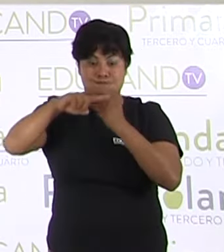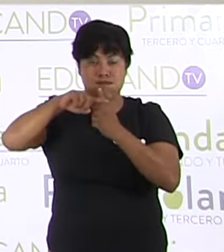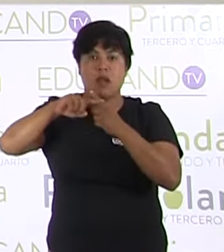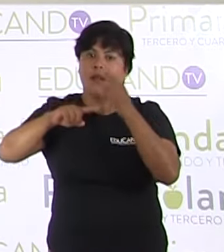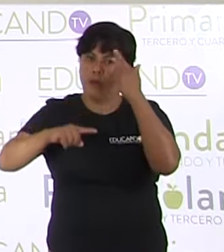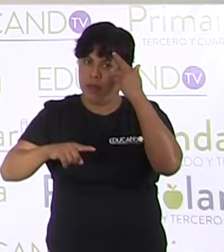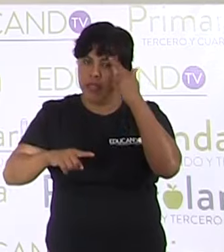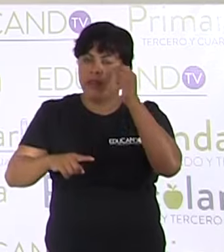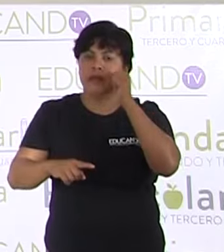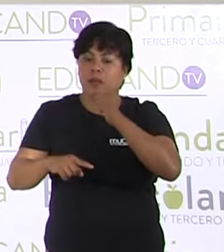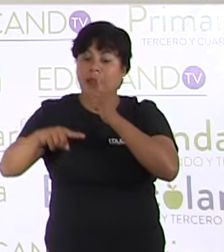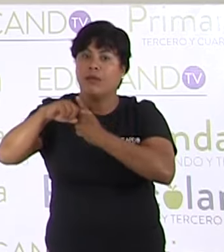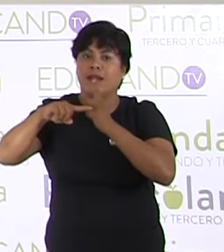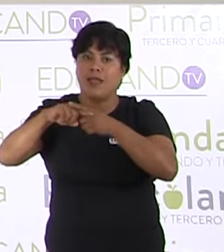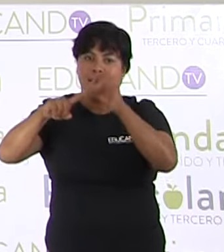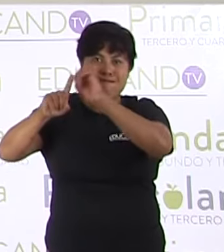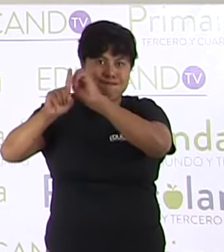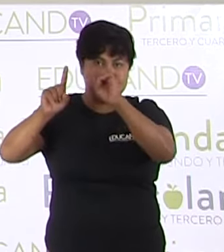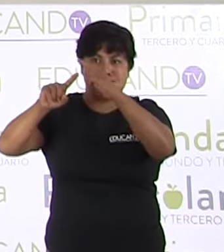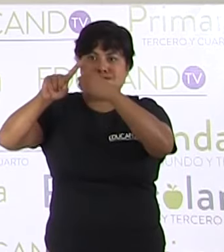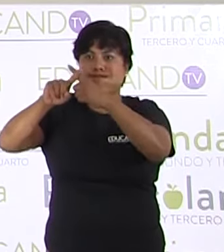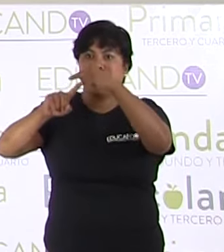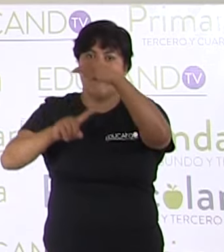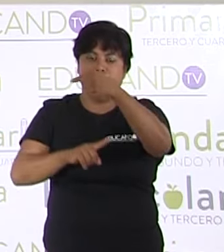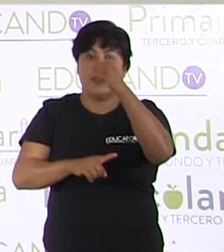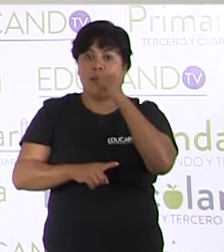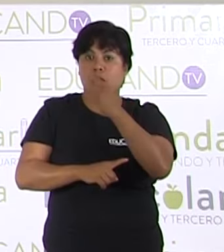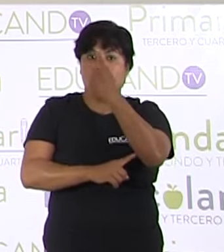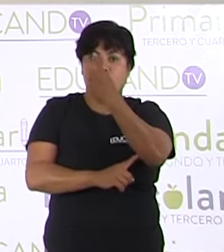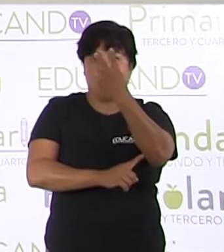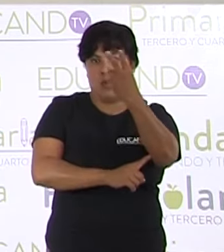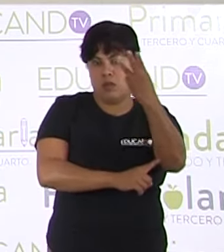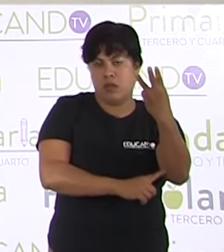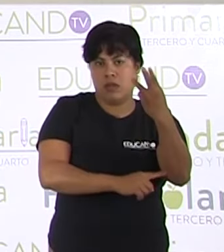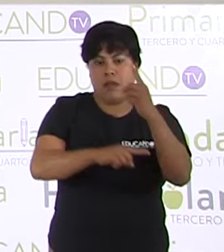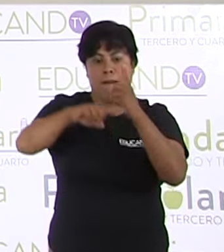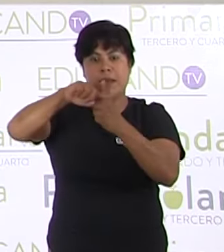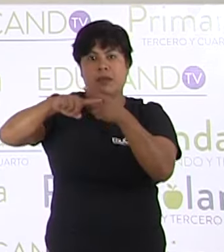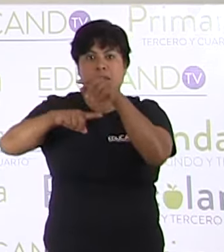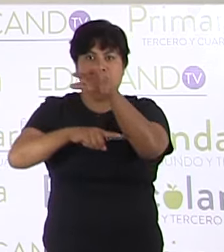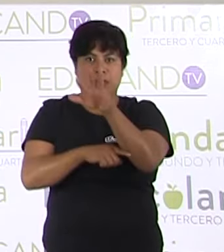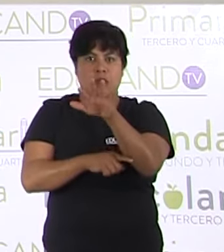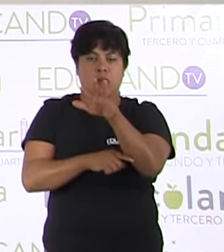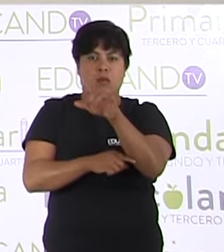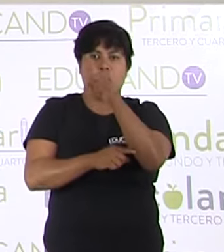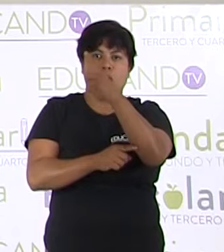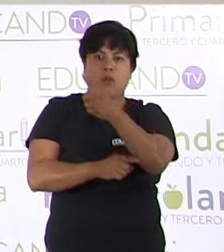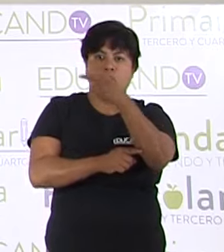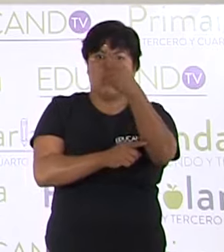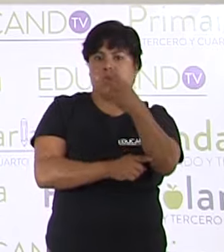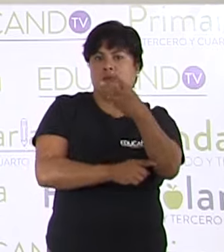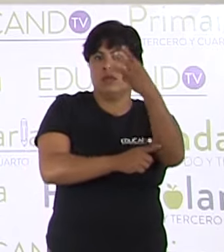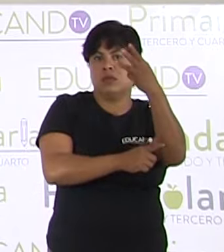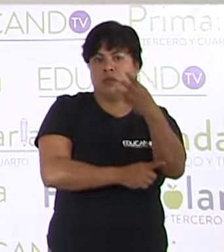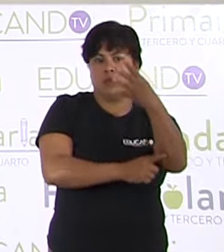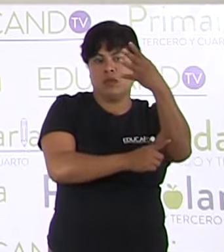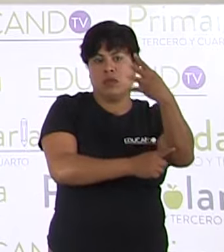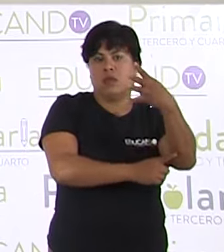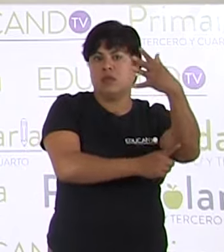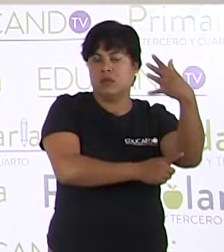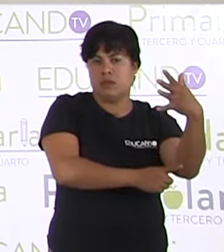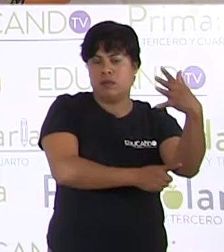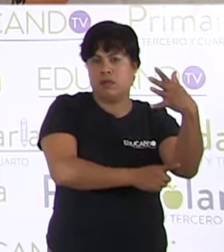positivos 1 2 3 + 5 1 2 3